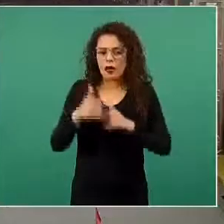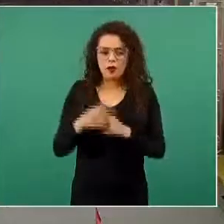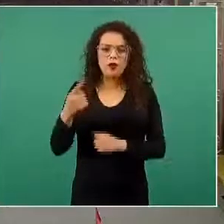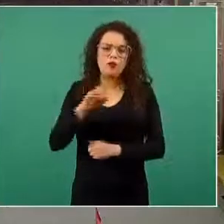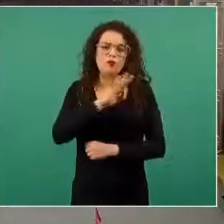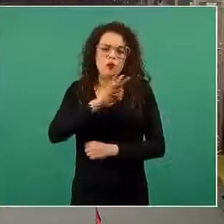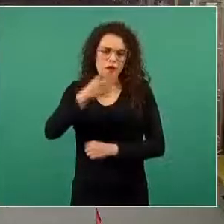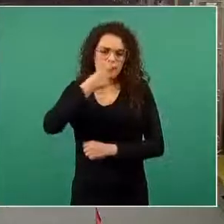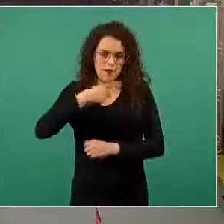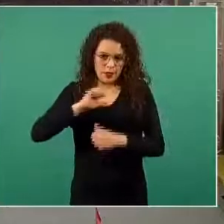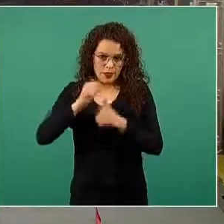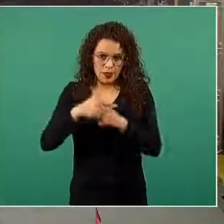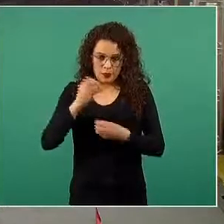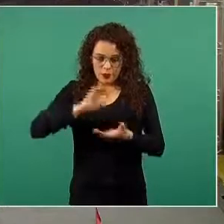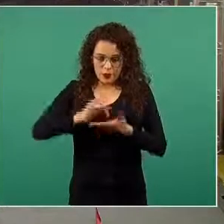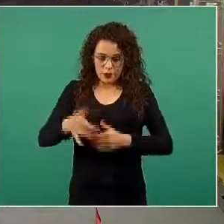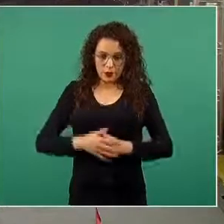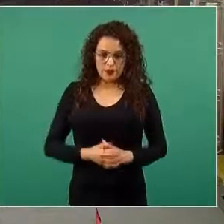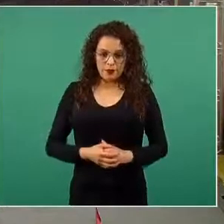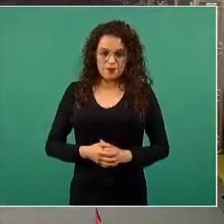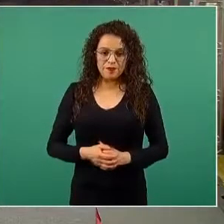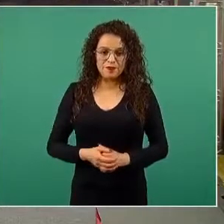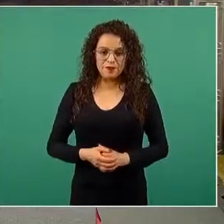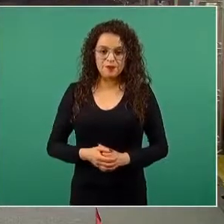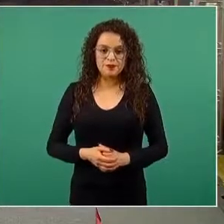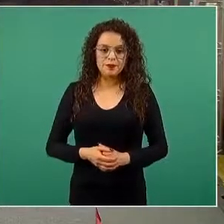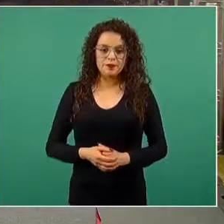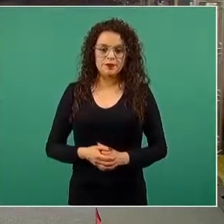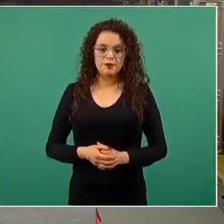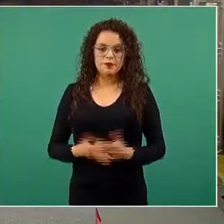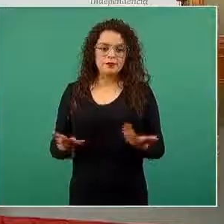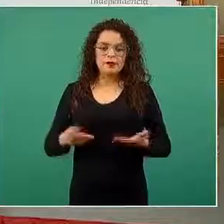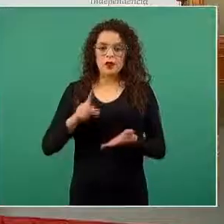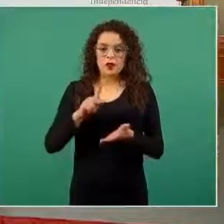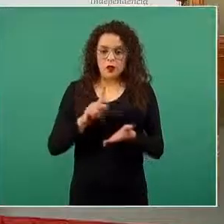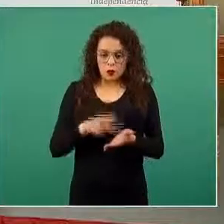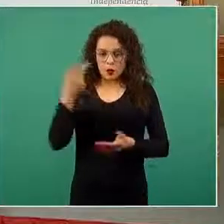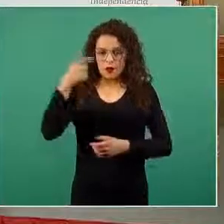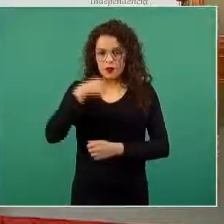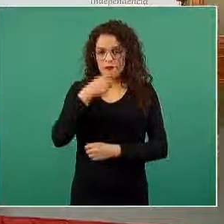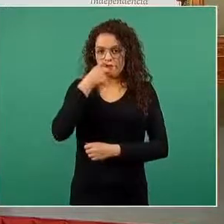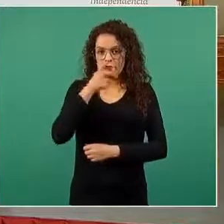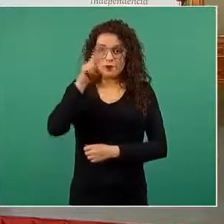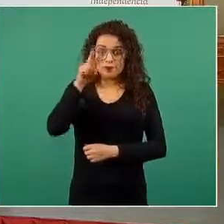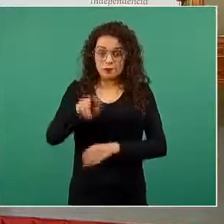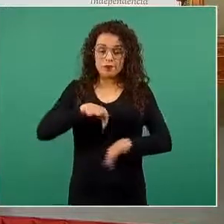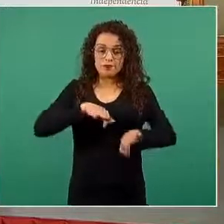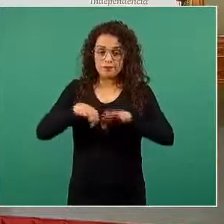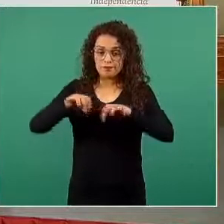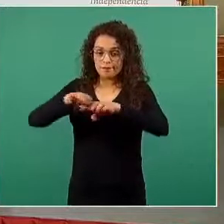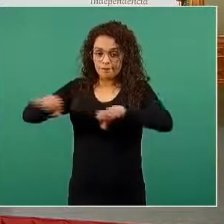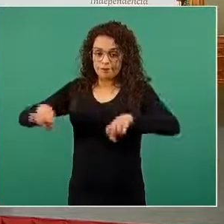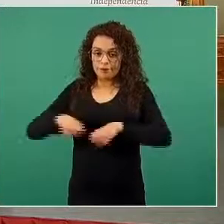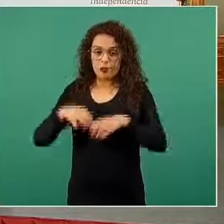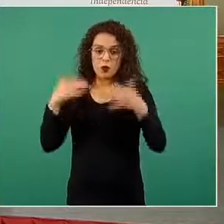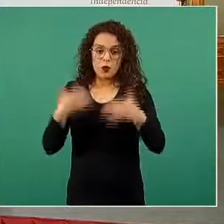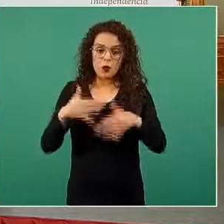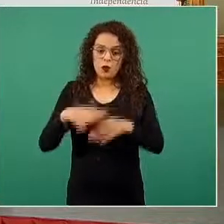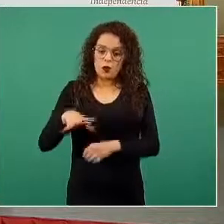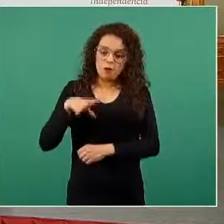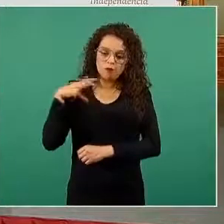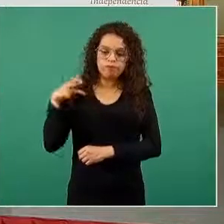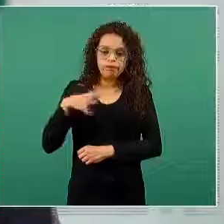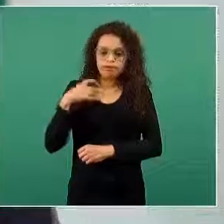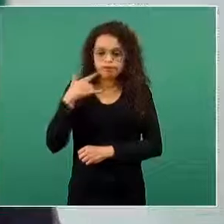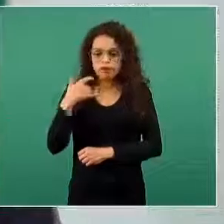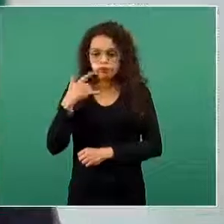gracias. Muchas gracias. Aquí vuelvo al mismo punto de que ha sido un gran trabajo en equipo. Aquí hemos trabajado muy de la mano con